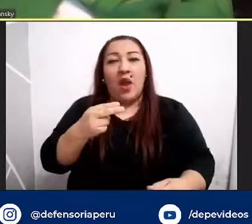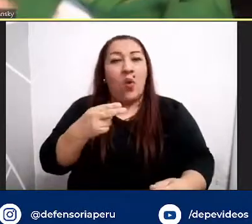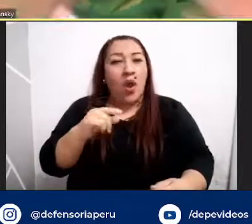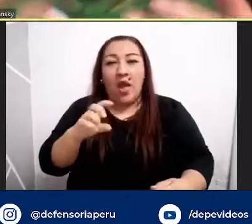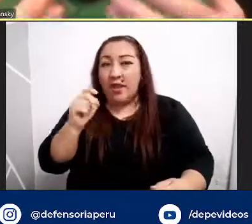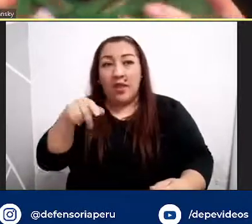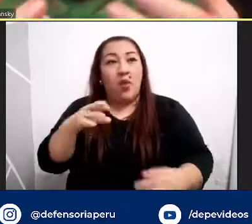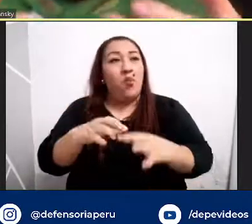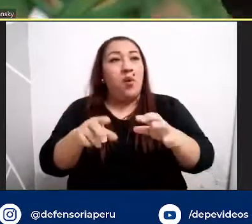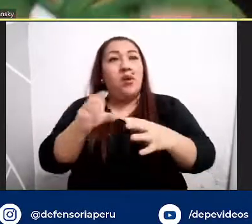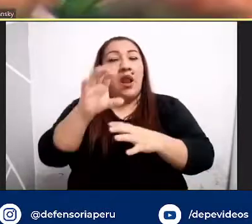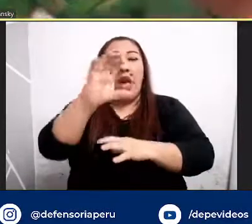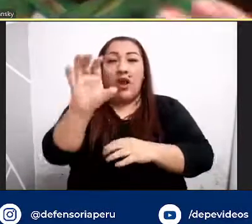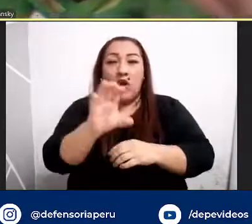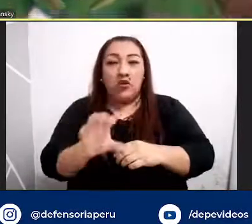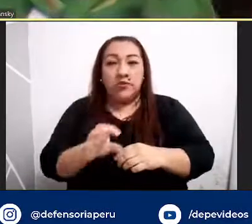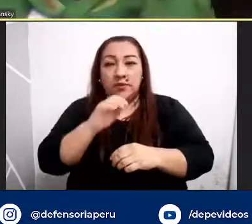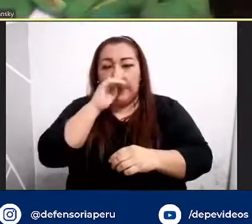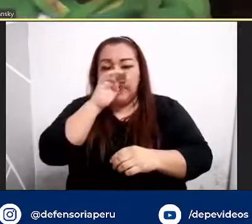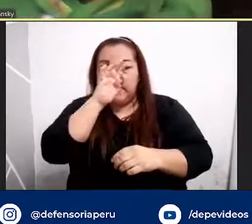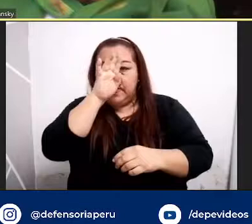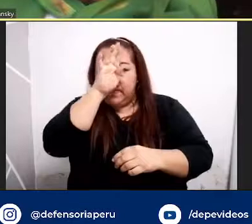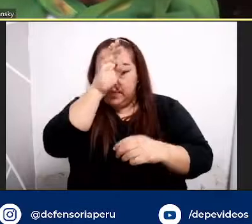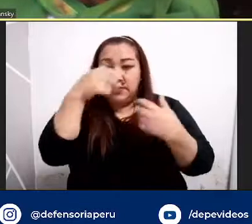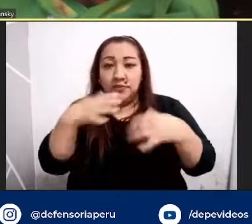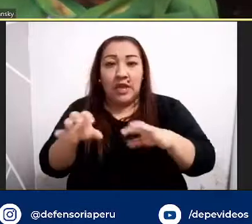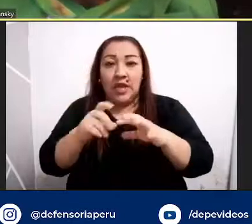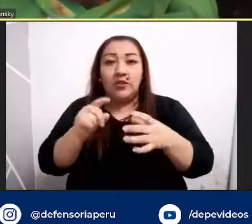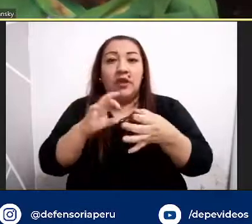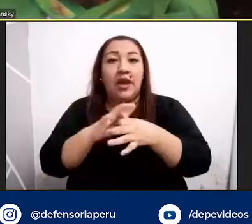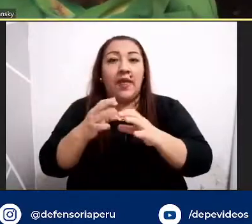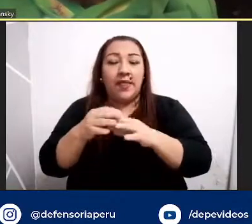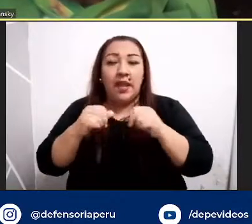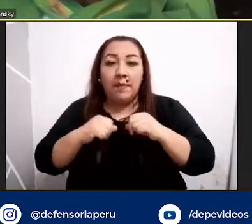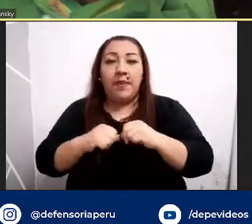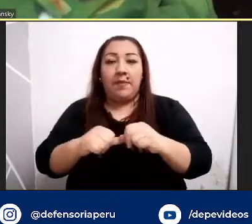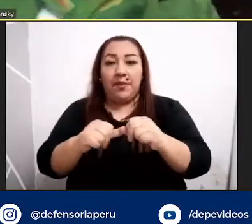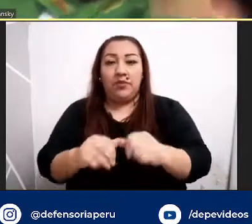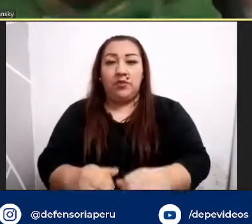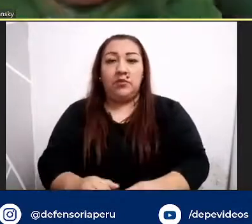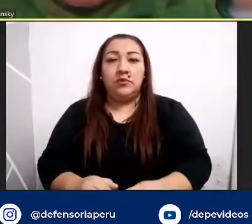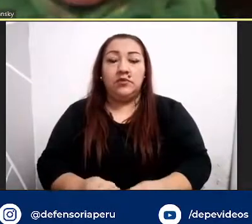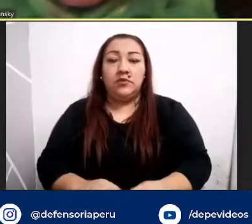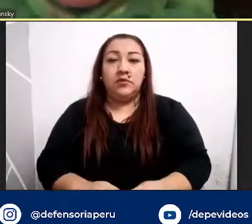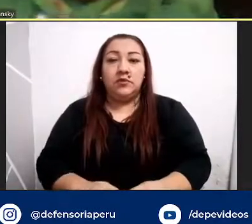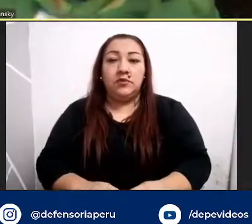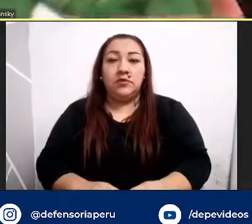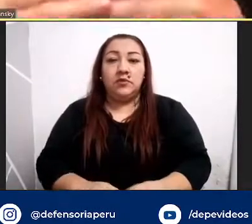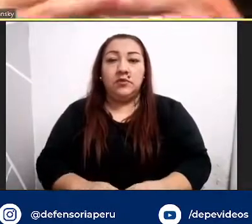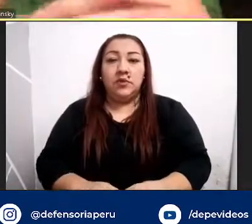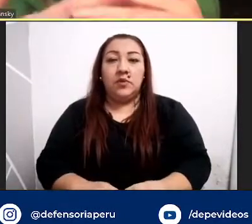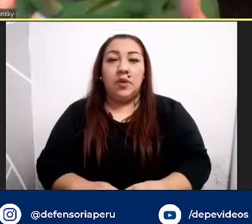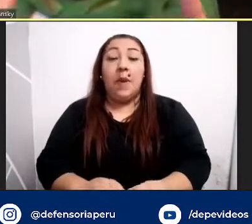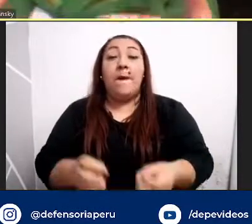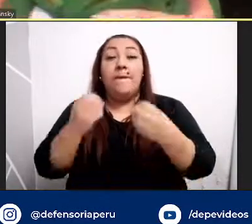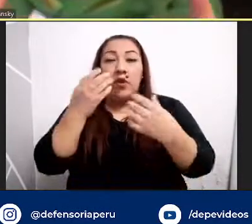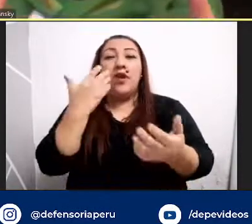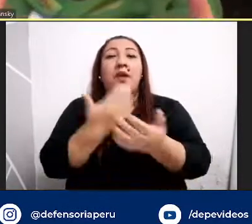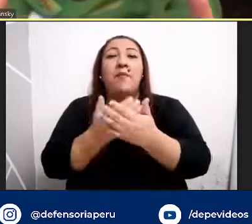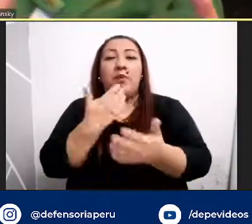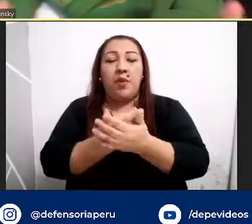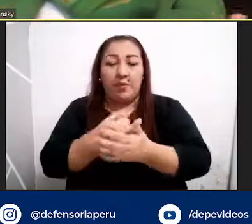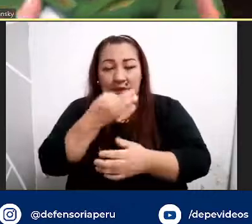costa. Y hemos logrado que le den cadena perpetua, porque se comprobó. Este tema,